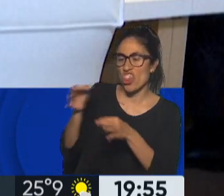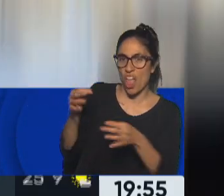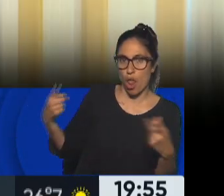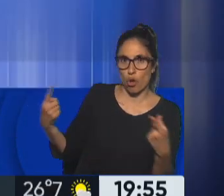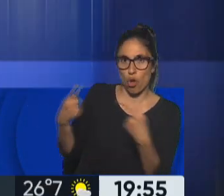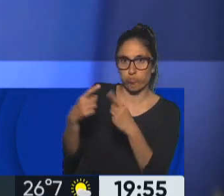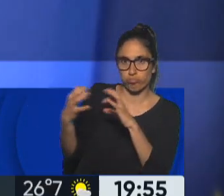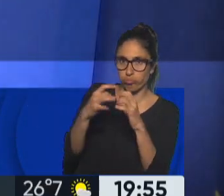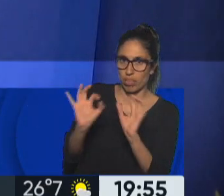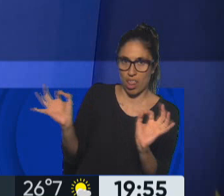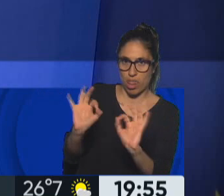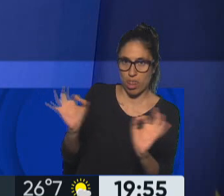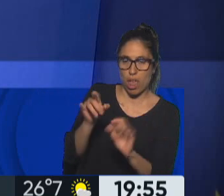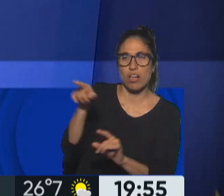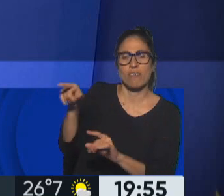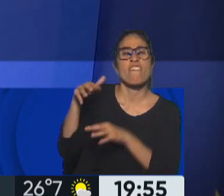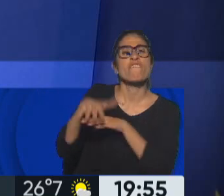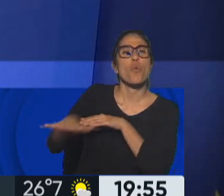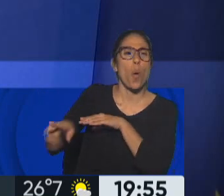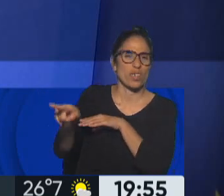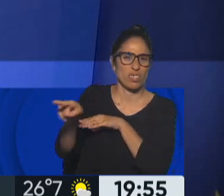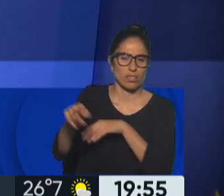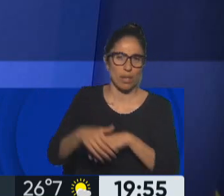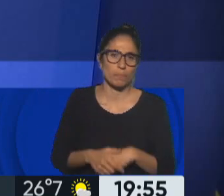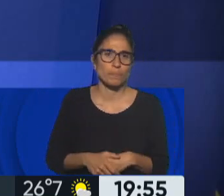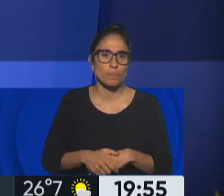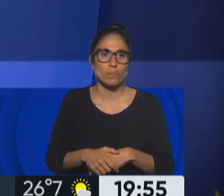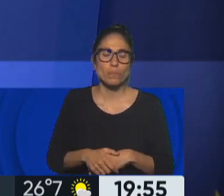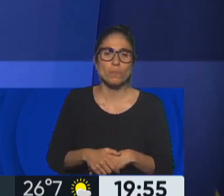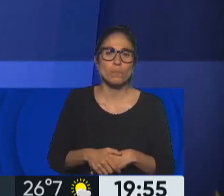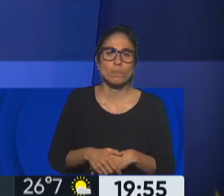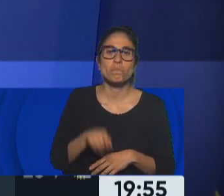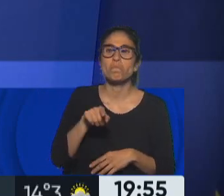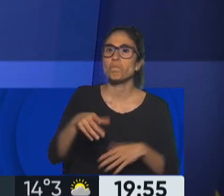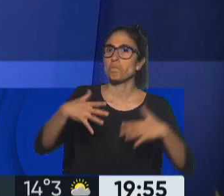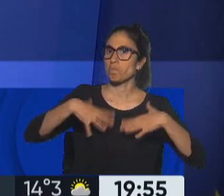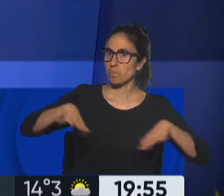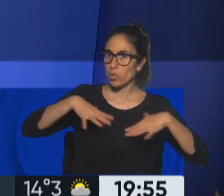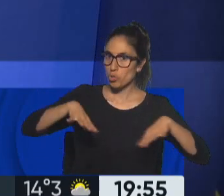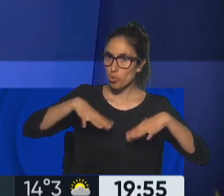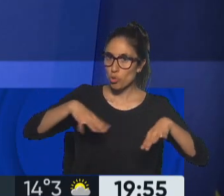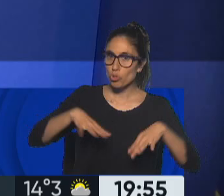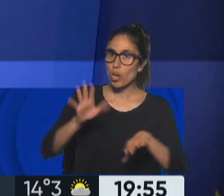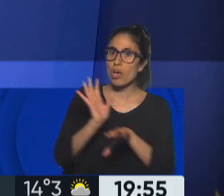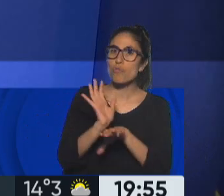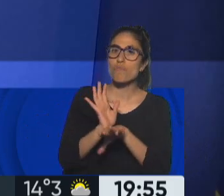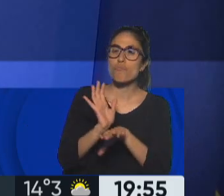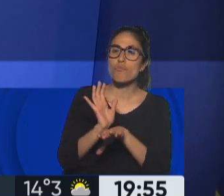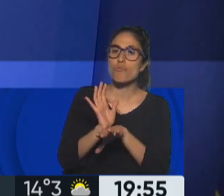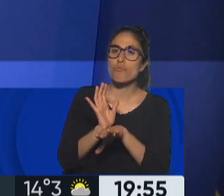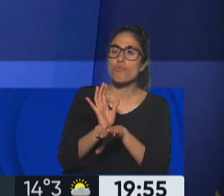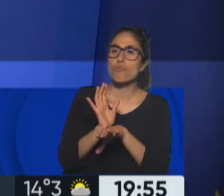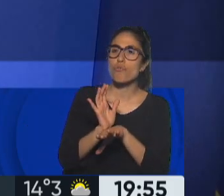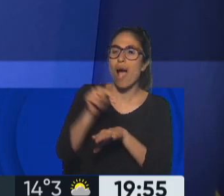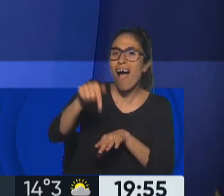extranjera. So the attempt to organize the Maidan in Georgia is already over. I would call